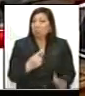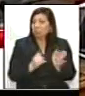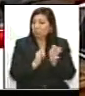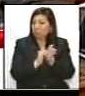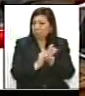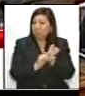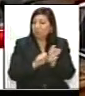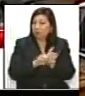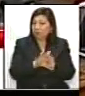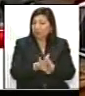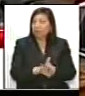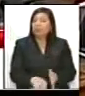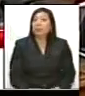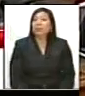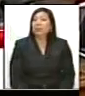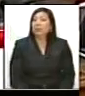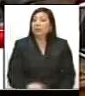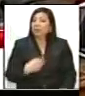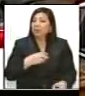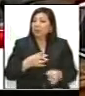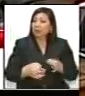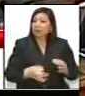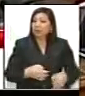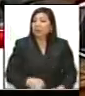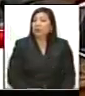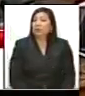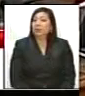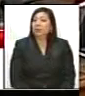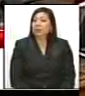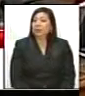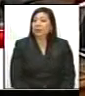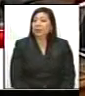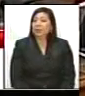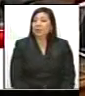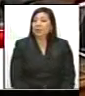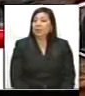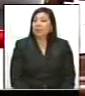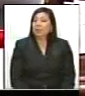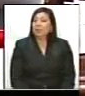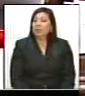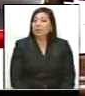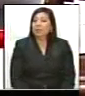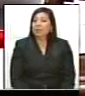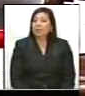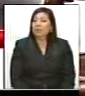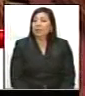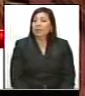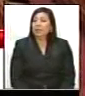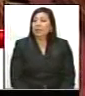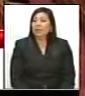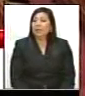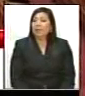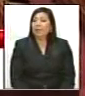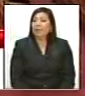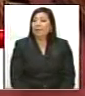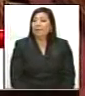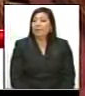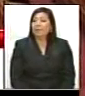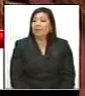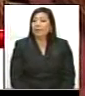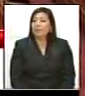un pequeño video mientras yo voy, continúo con la exposición. Autorizado.